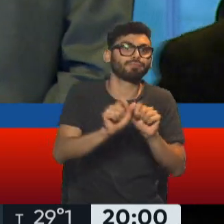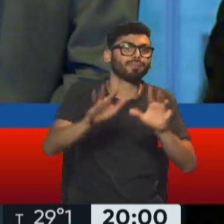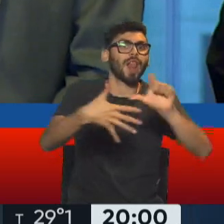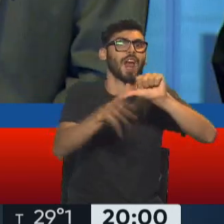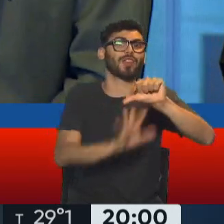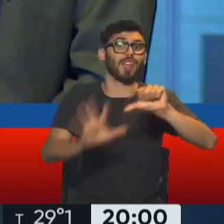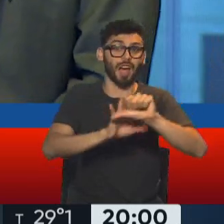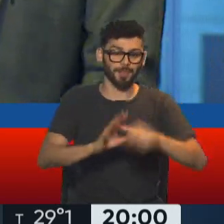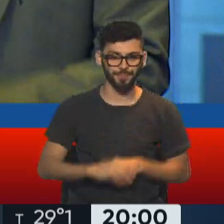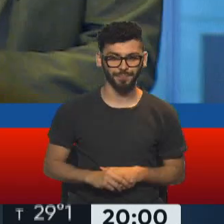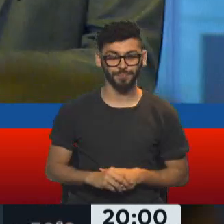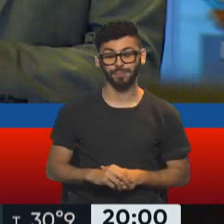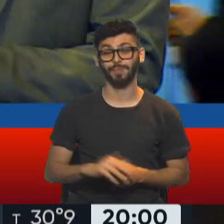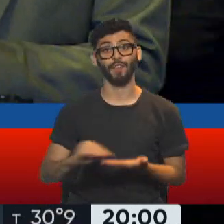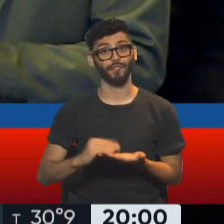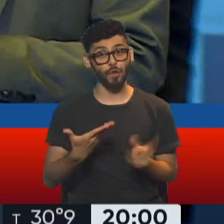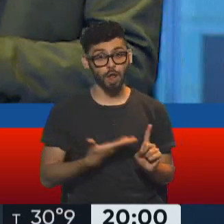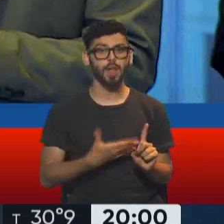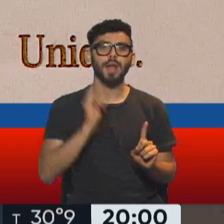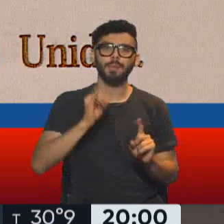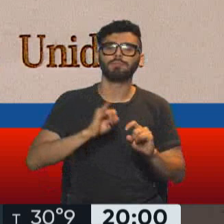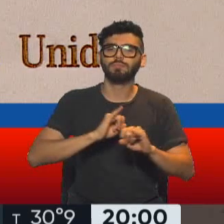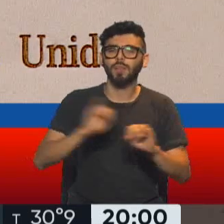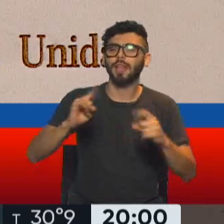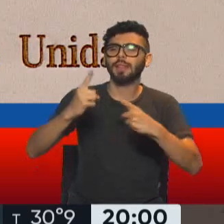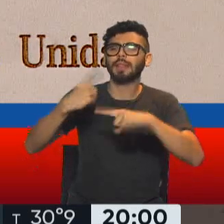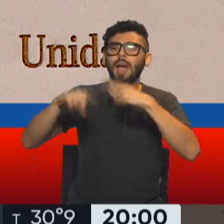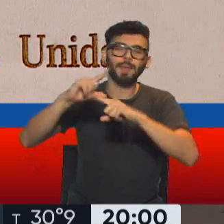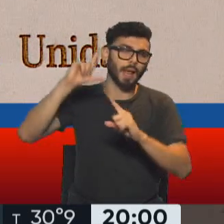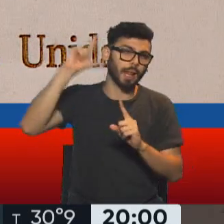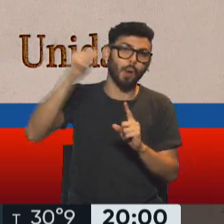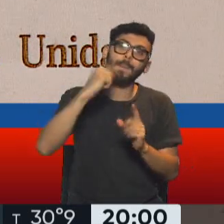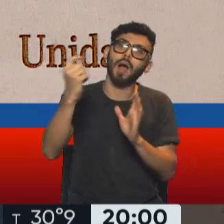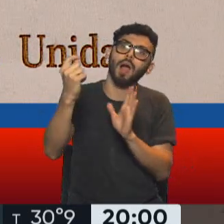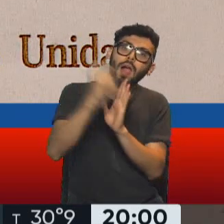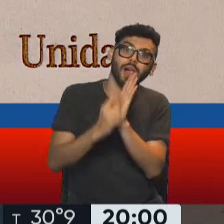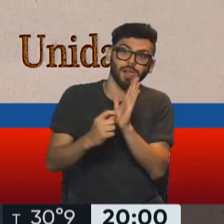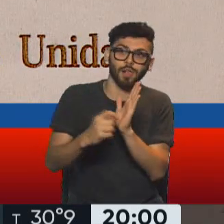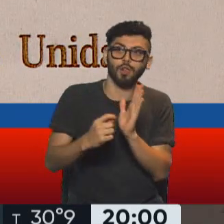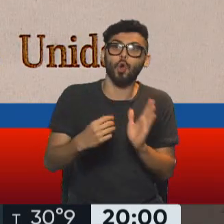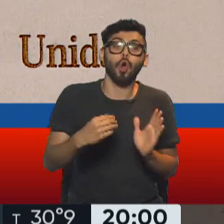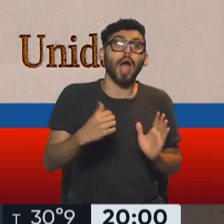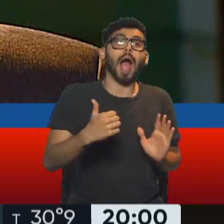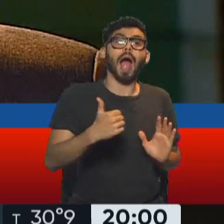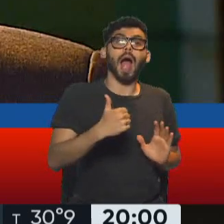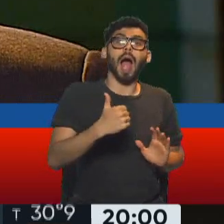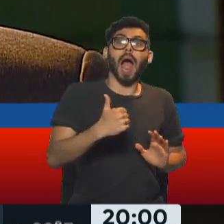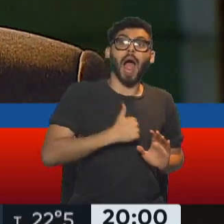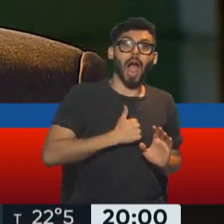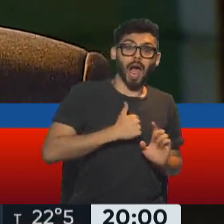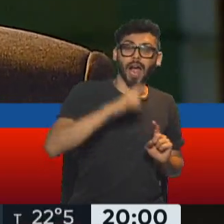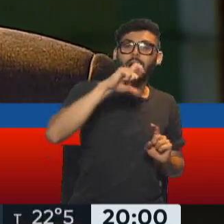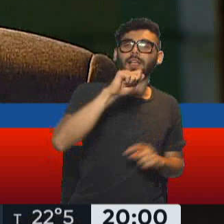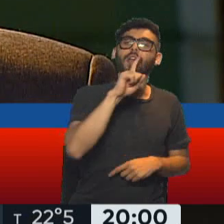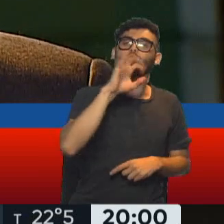anunció también la simplificación de los trámites a distancia para la inscripción de los cultos no católicos trámite que antes